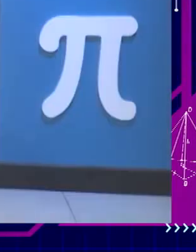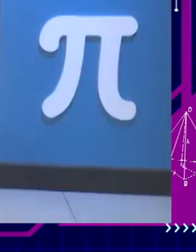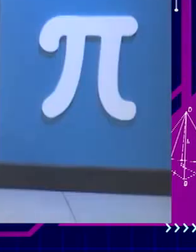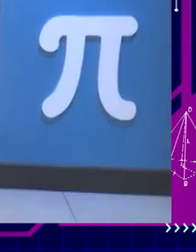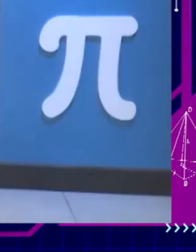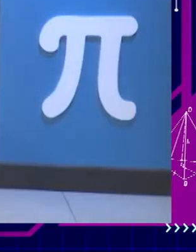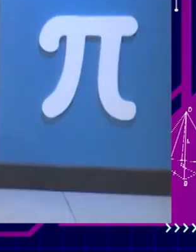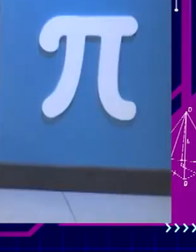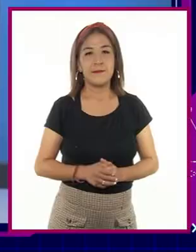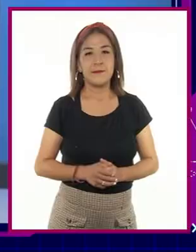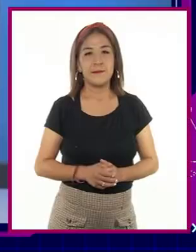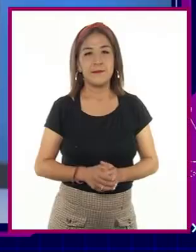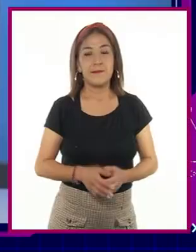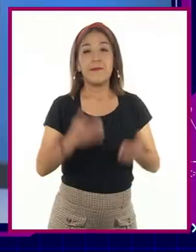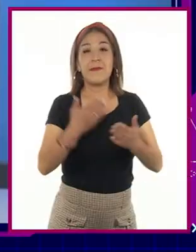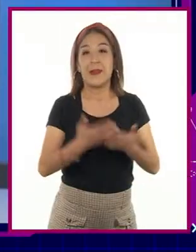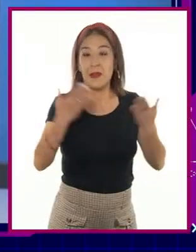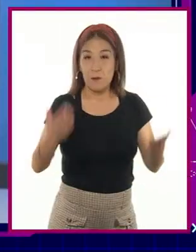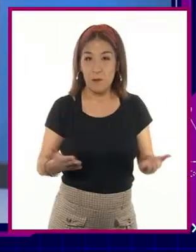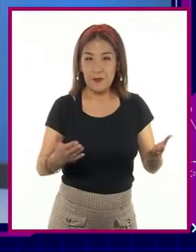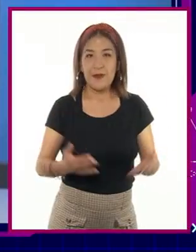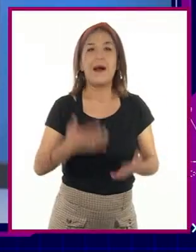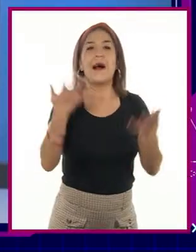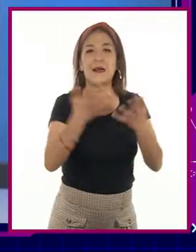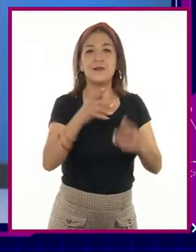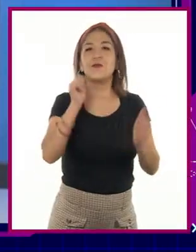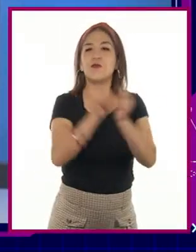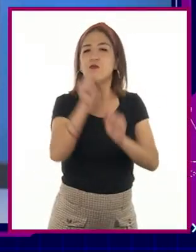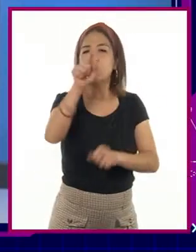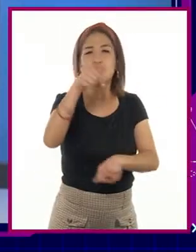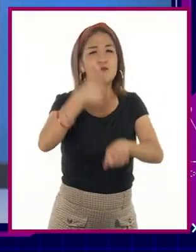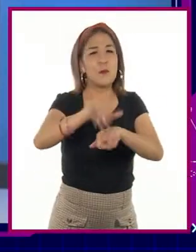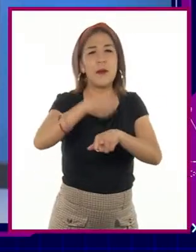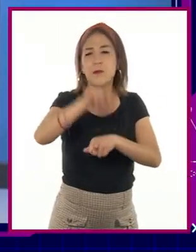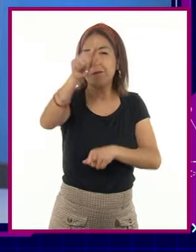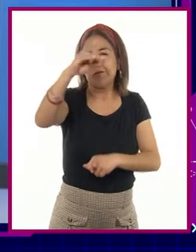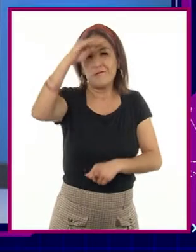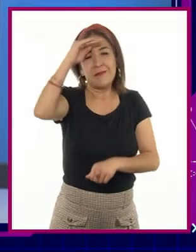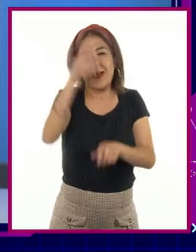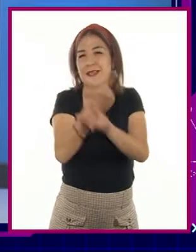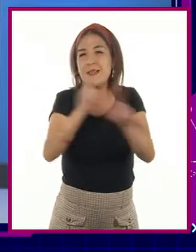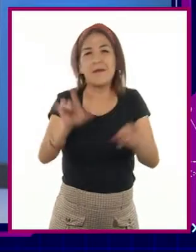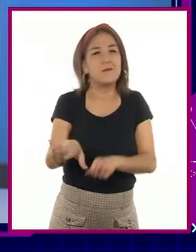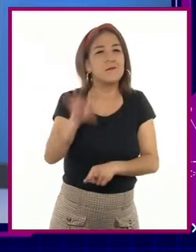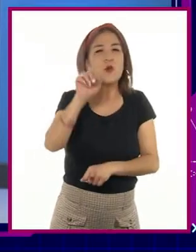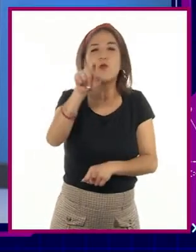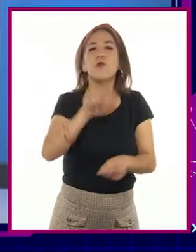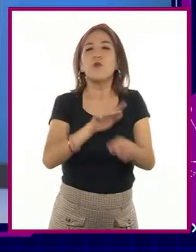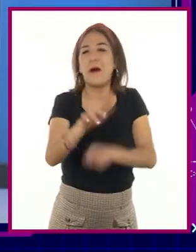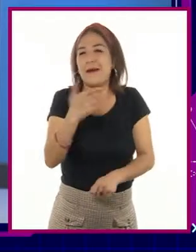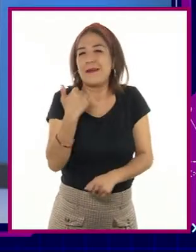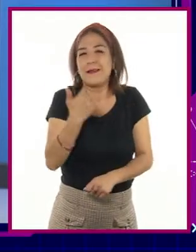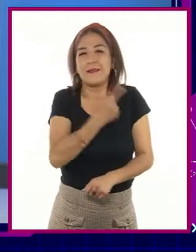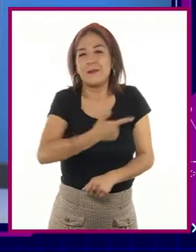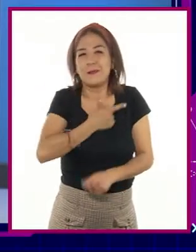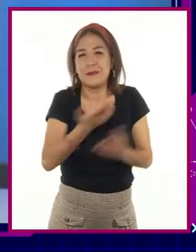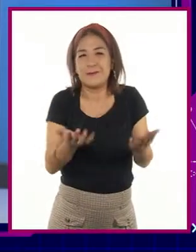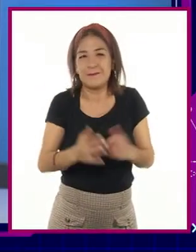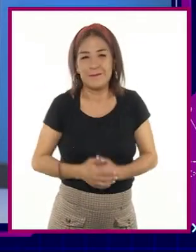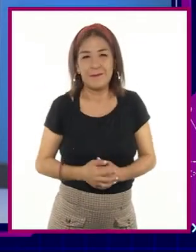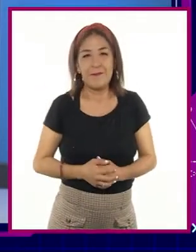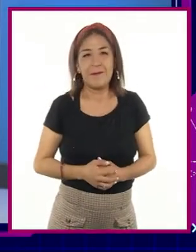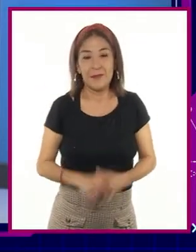hagámoslo ahora con el número que desees piensa en un número el que tú prefieras enseguida